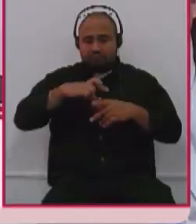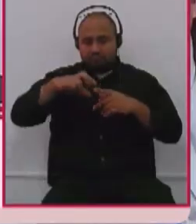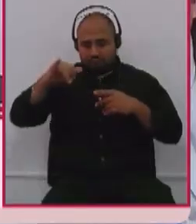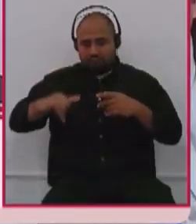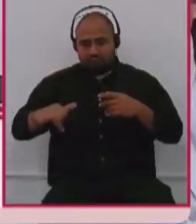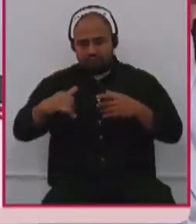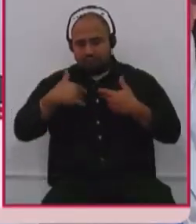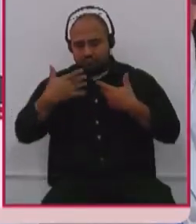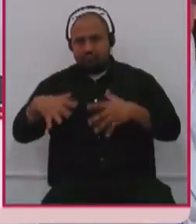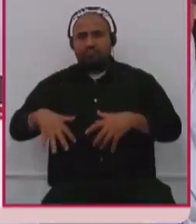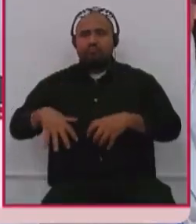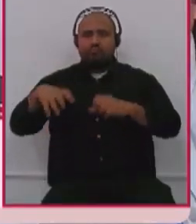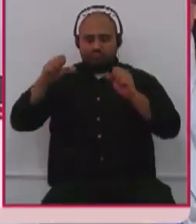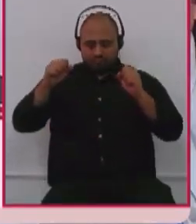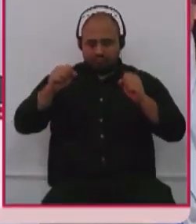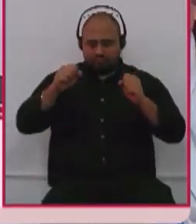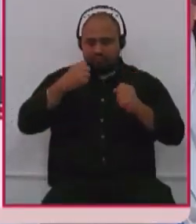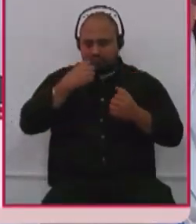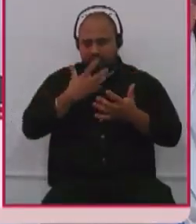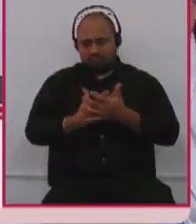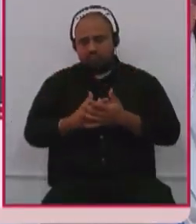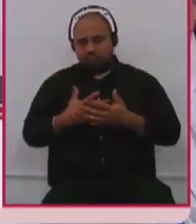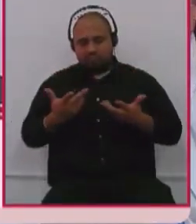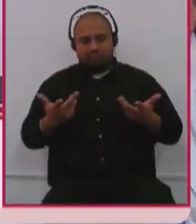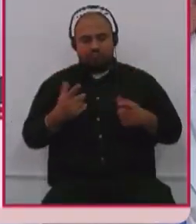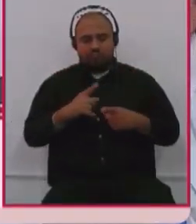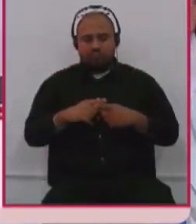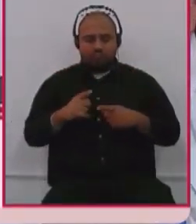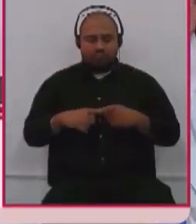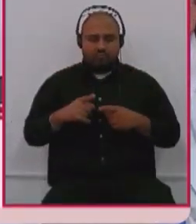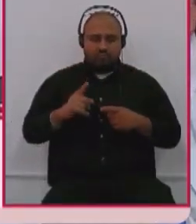se llama recuperación secundaria que realmente no tiene